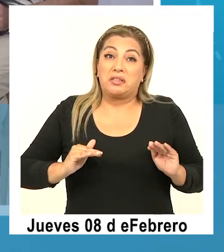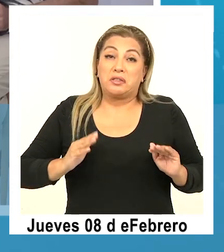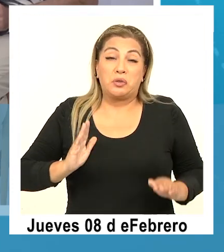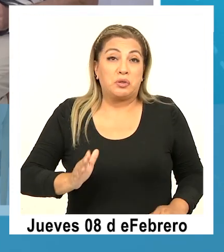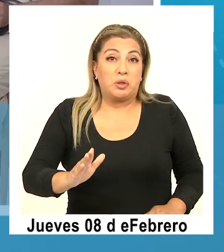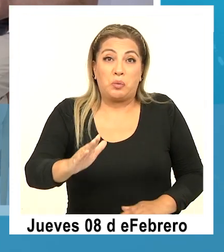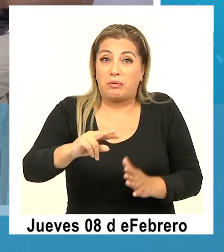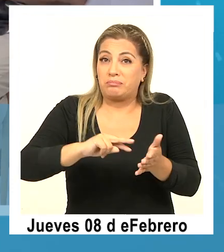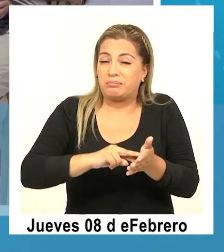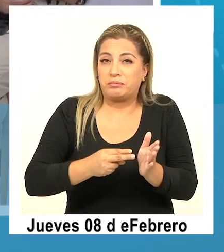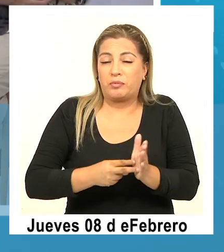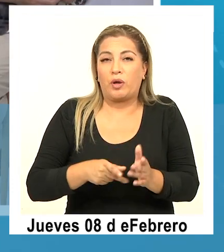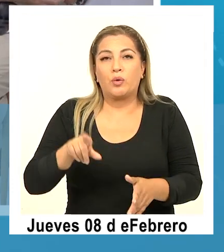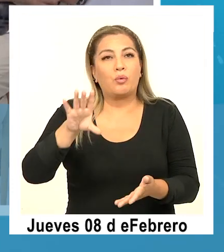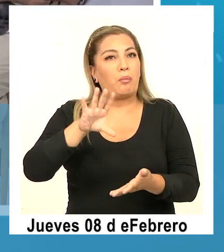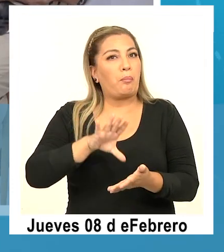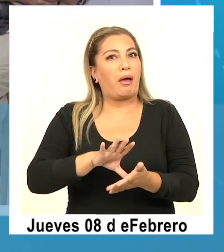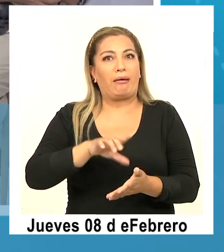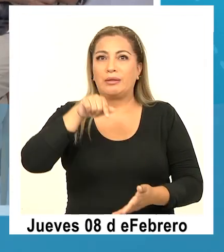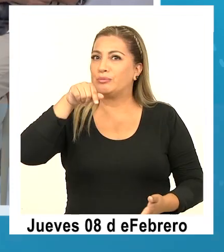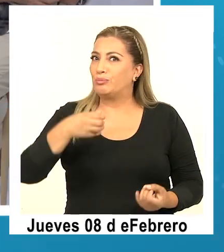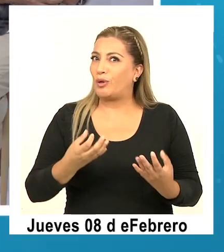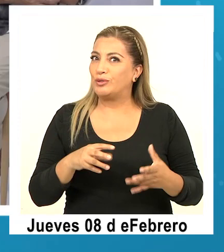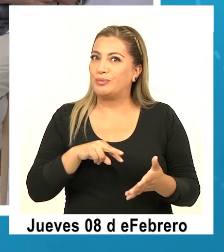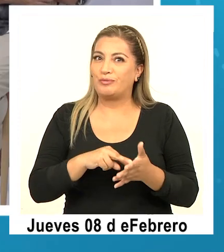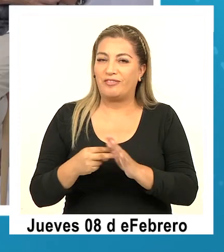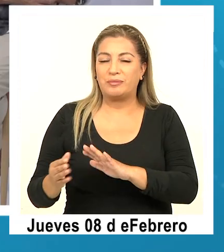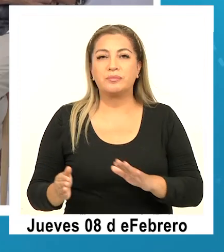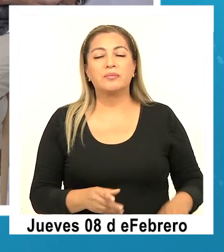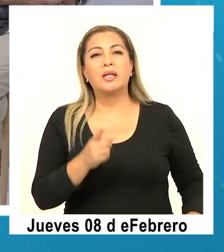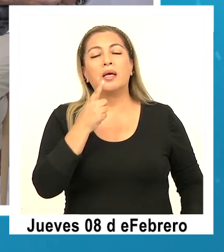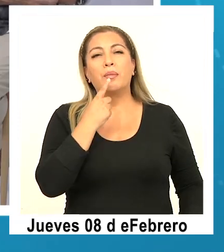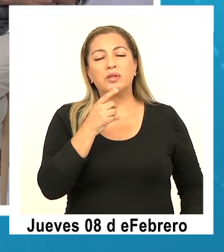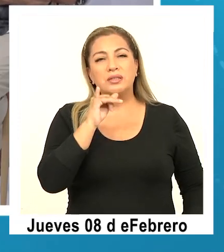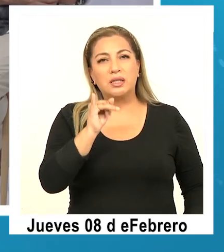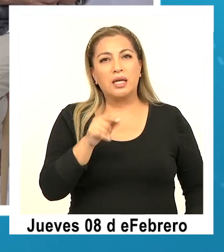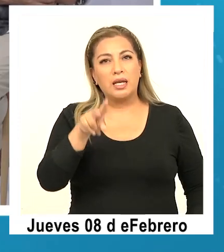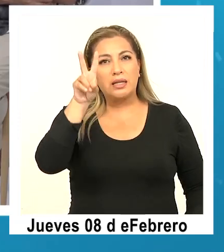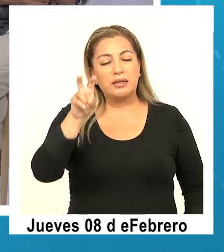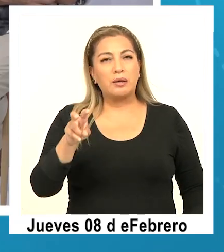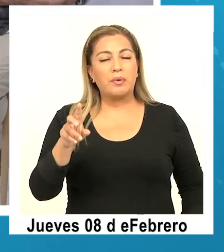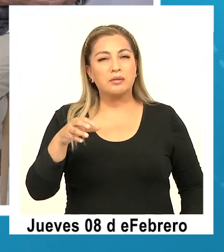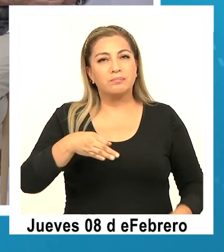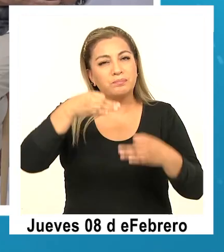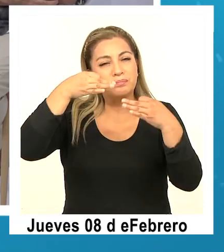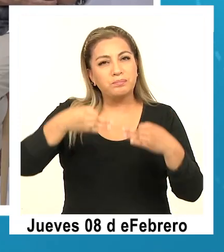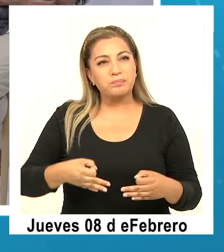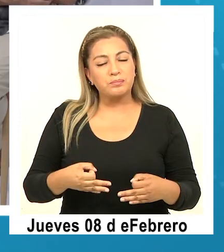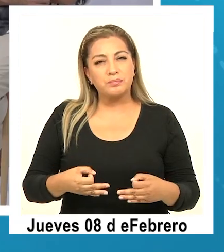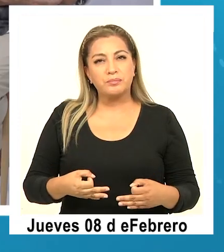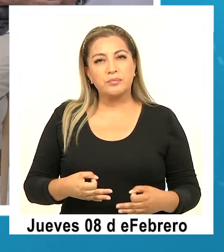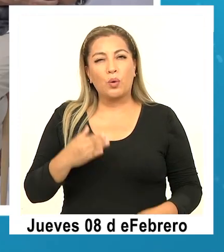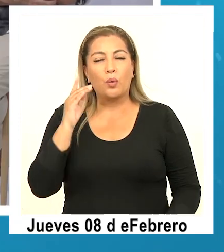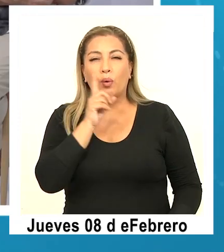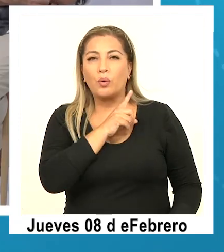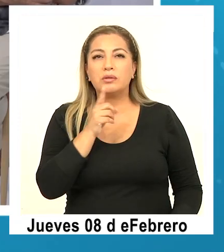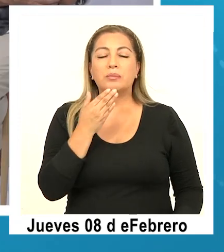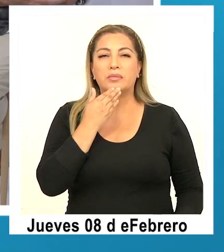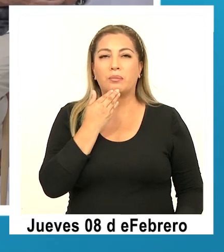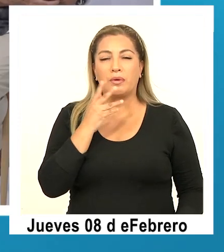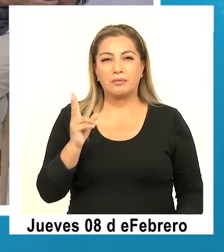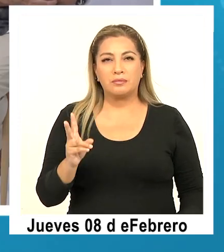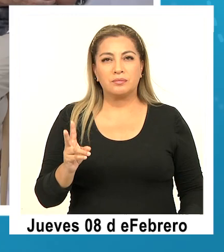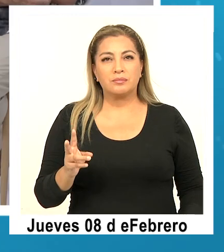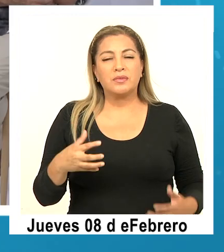lamentablemente. Es un país acontecido este. Sí, en el tema de seguridad, ¿cierto? Por último, y también que tiene que ver con la